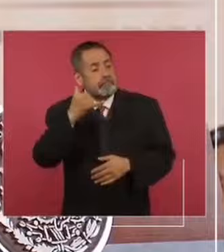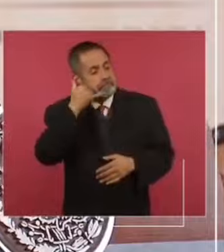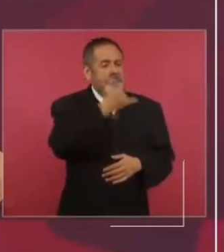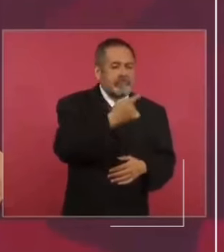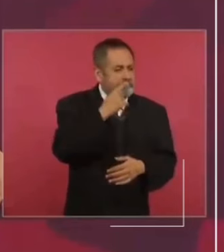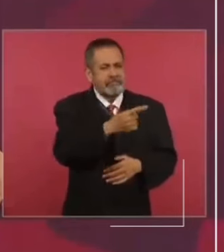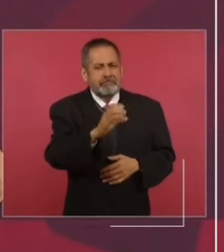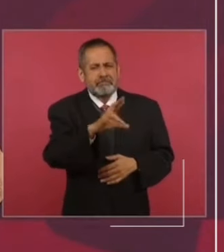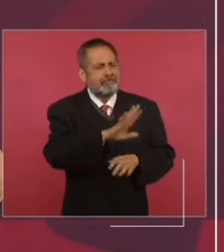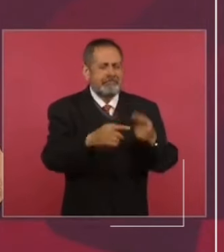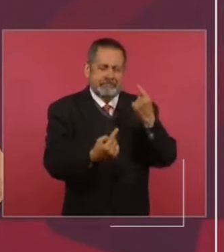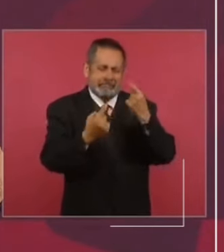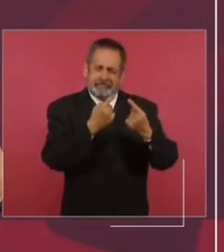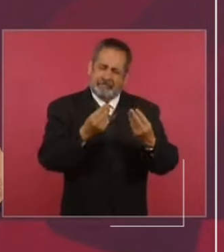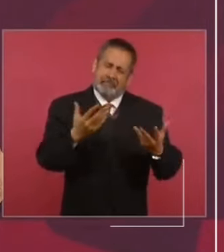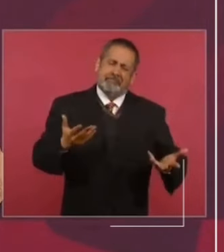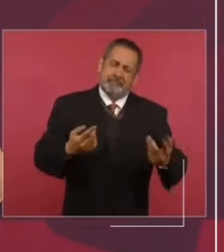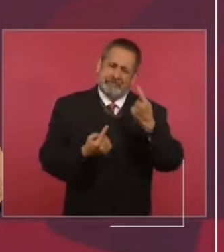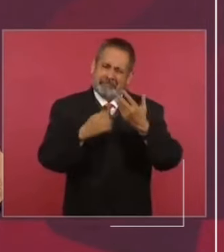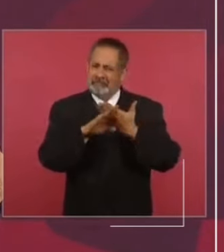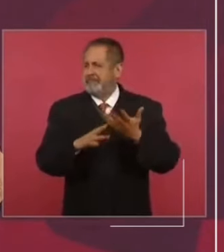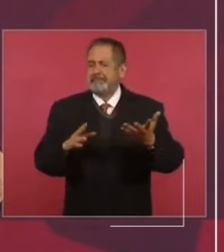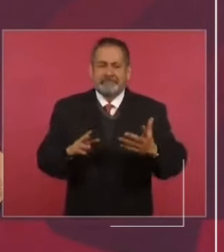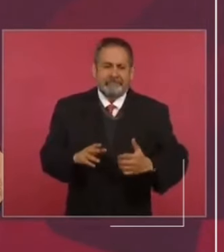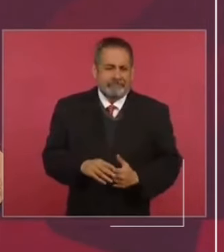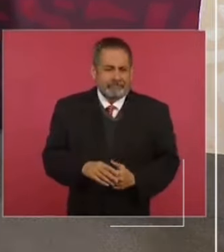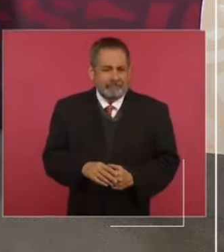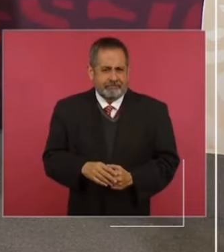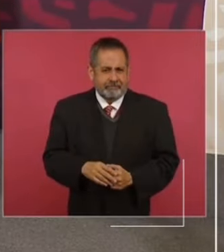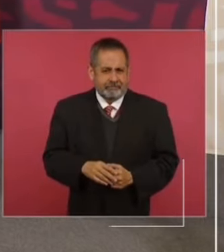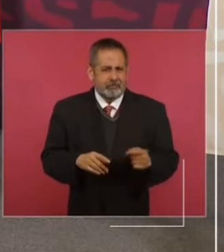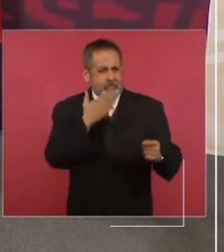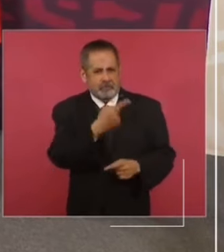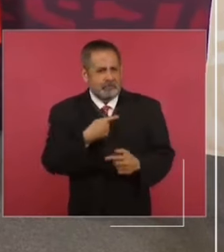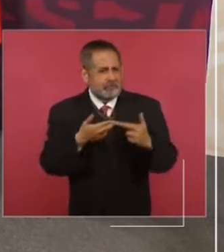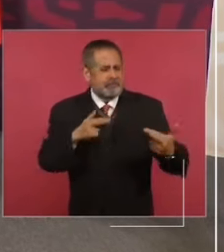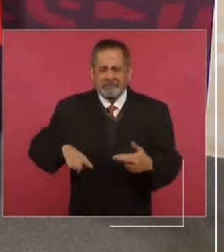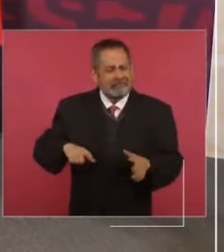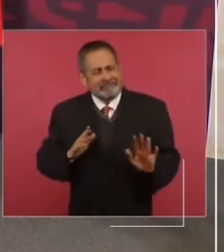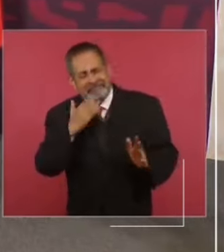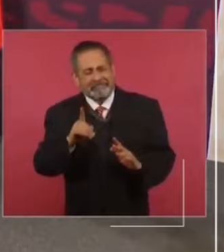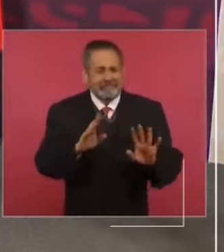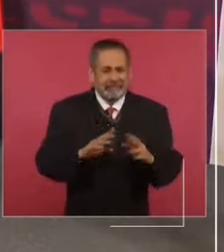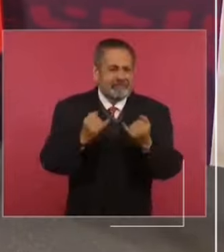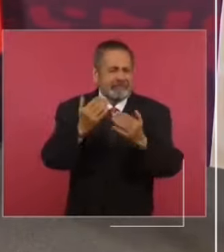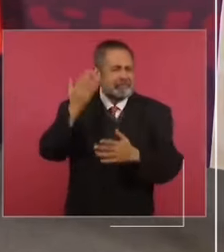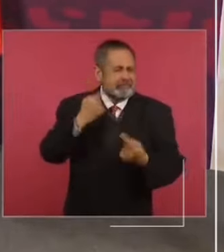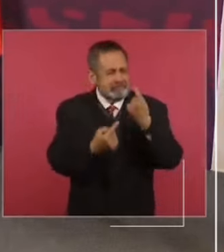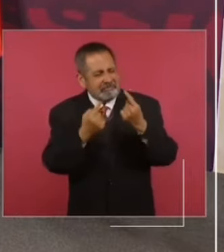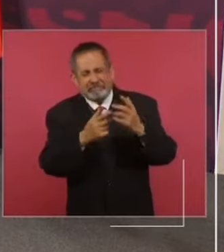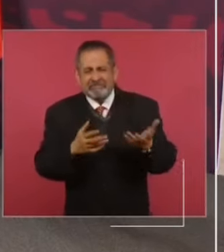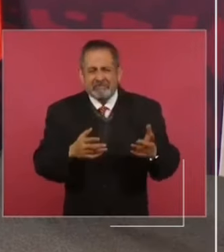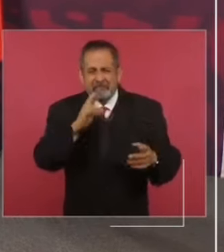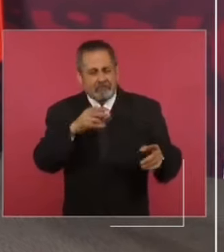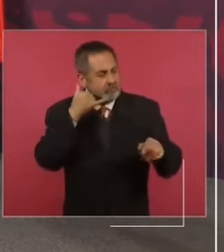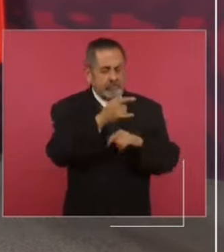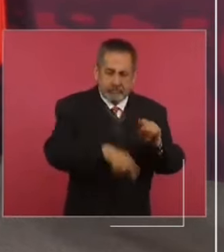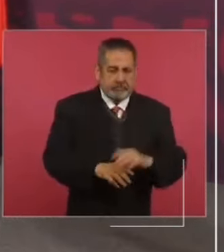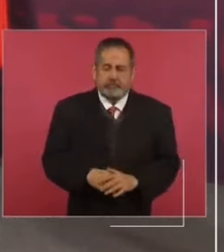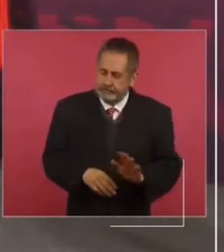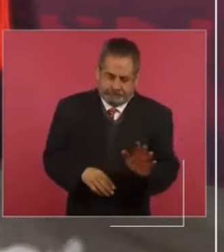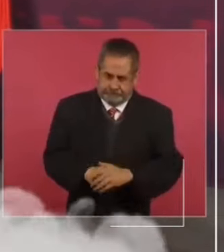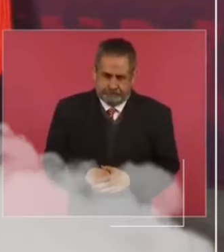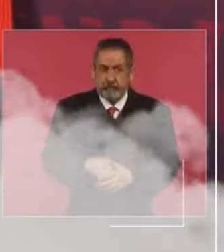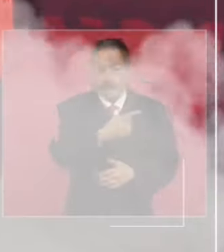a ver, Ciro, ya nos estás afectando mucho porque no es buena la relación con el gobierno y ya no es como antes. No me lo ha planteado